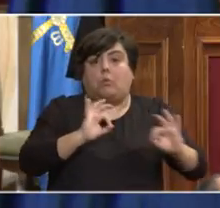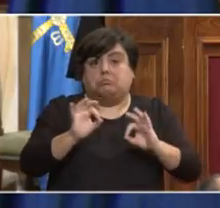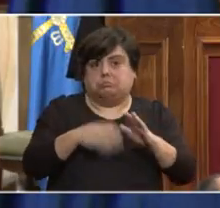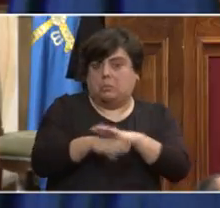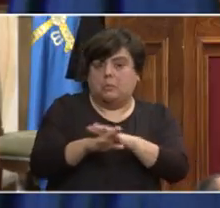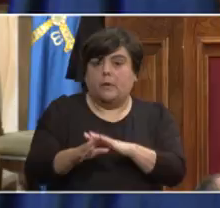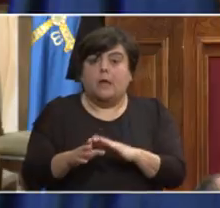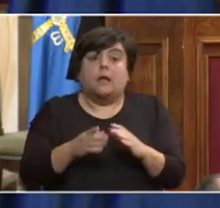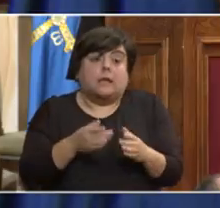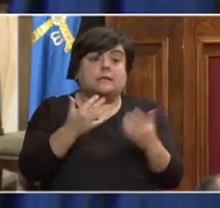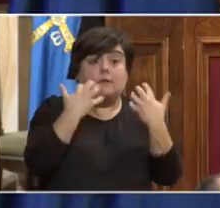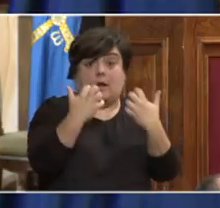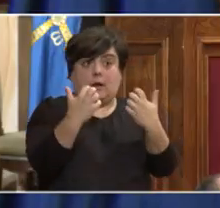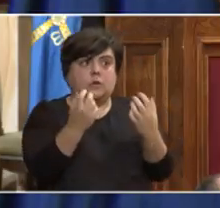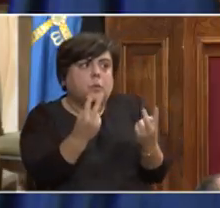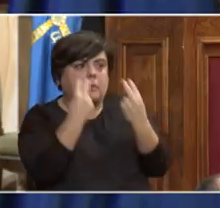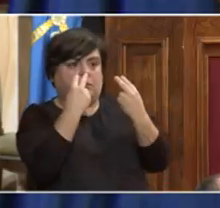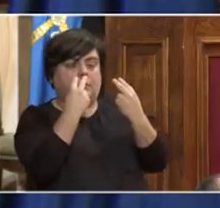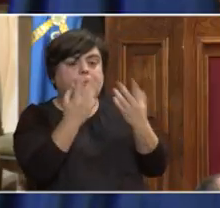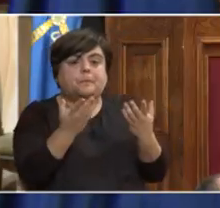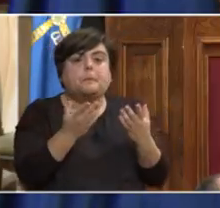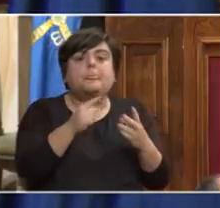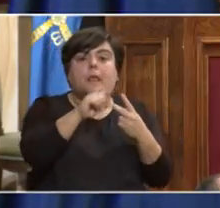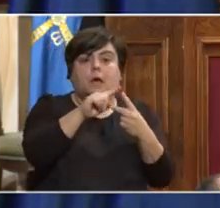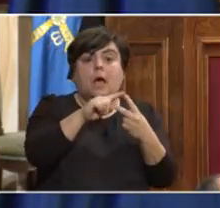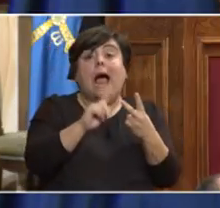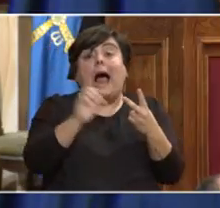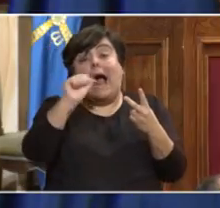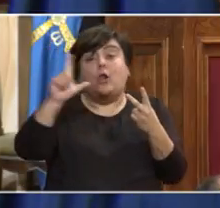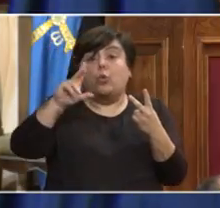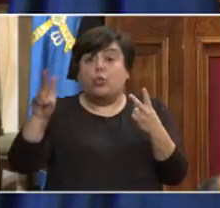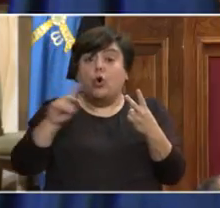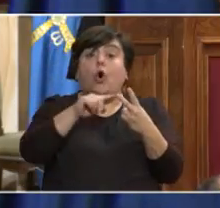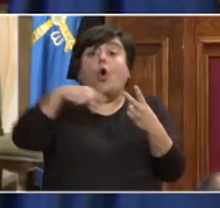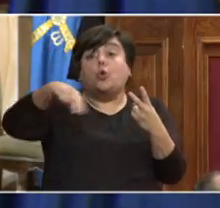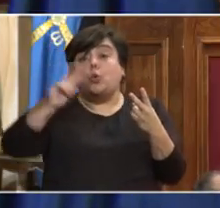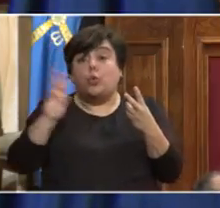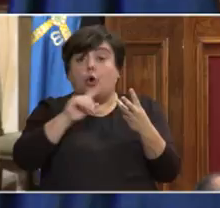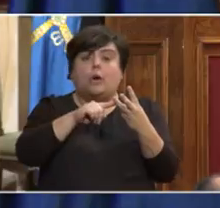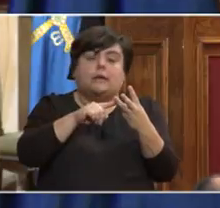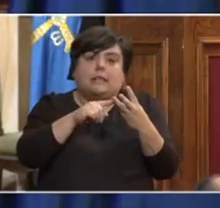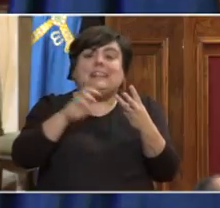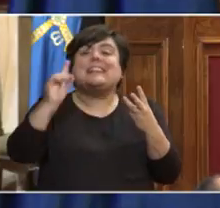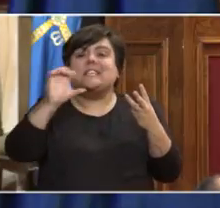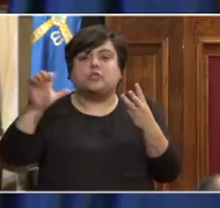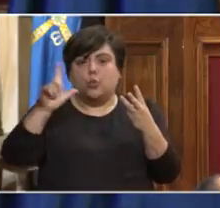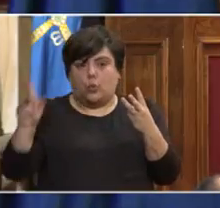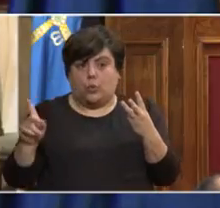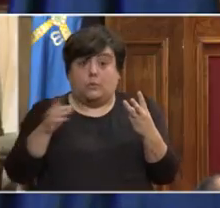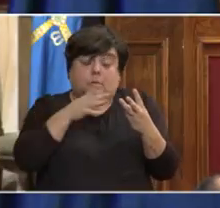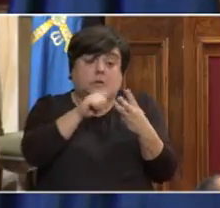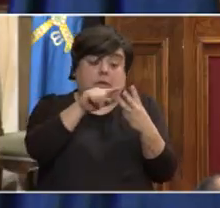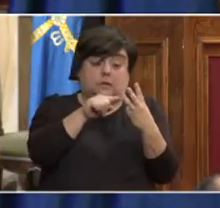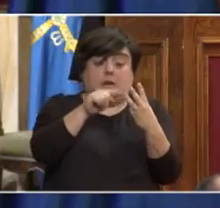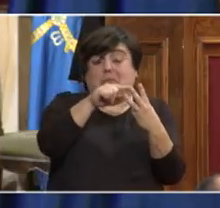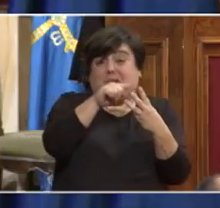del público. Mastropiero los definió como anudo, nudo y desnudo, tras detectar que planteamiento,